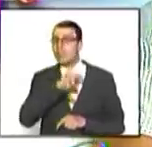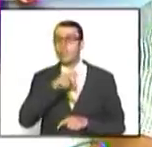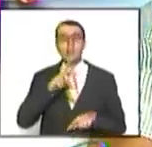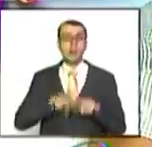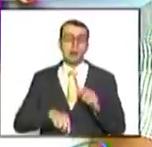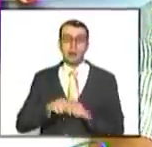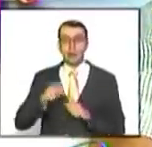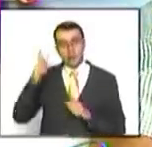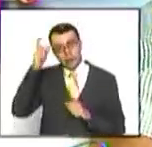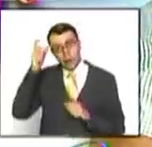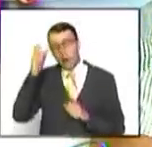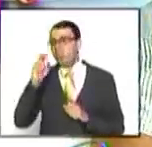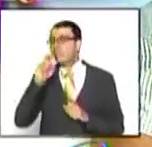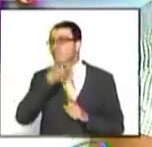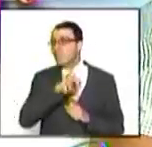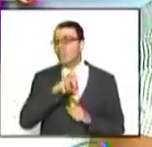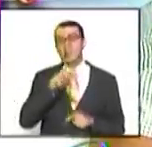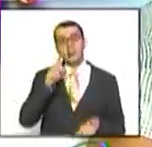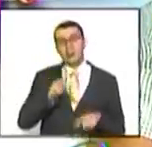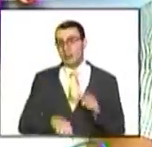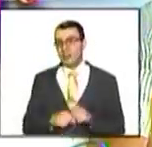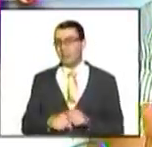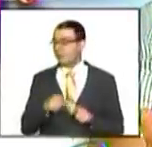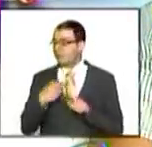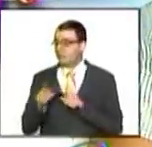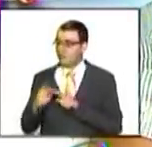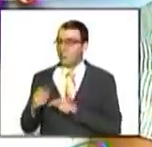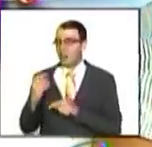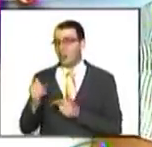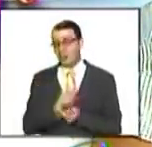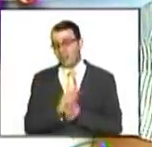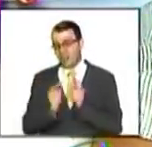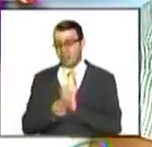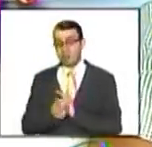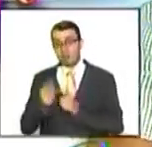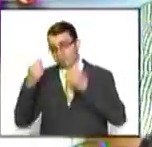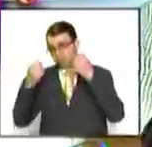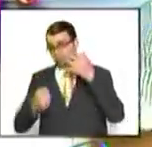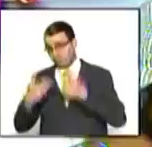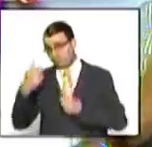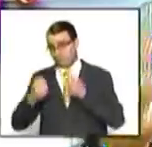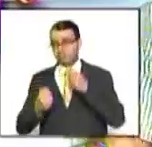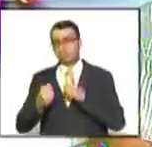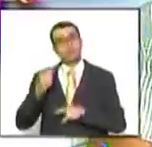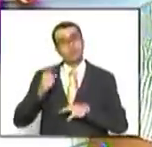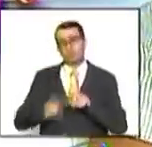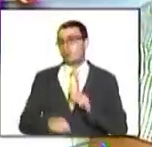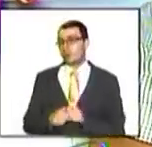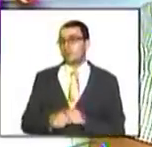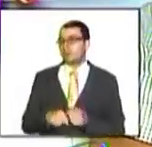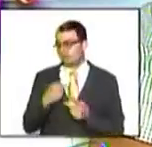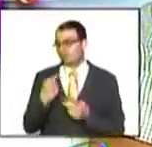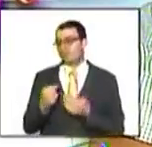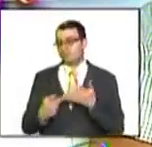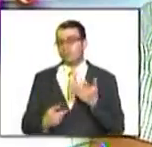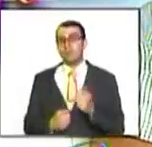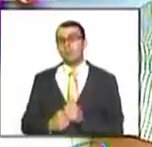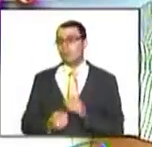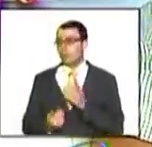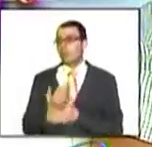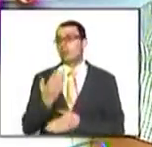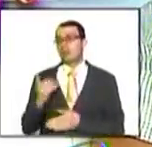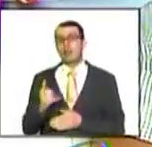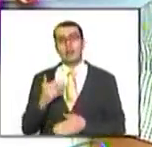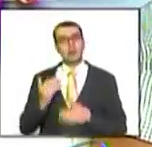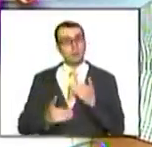azúcar considerablemente y tiene que cambiar los hábitos con alimentos lácteos. Desde allí empezamos a hacer un programa y